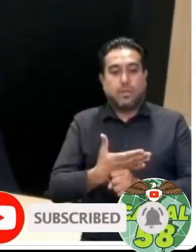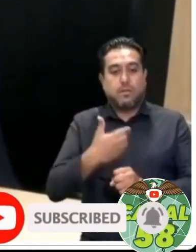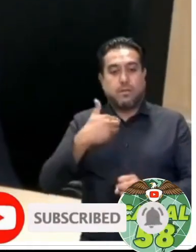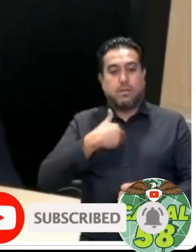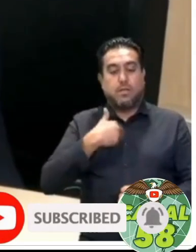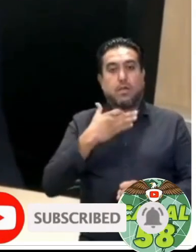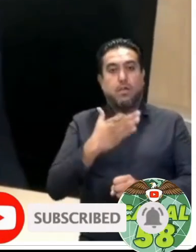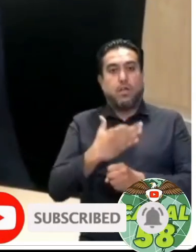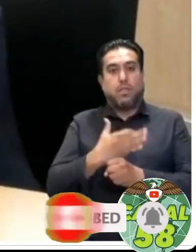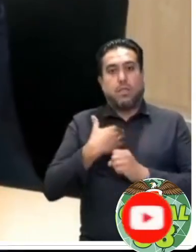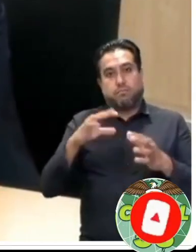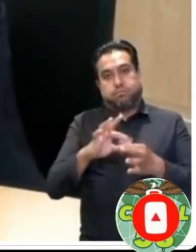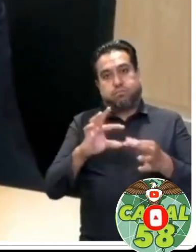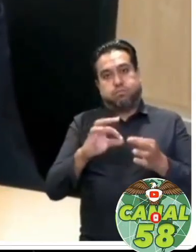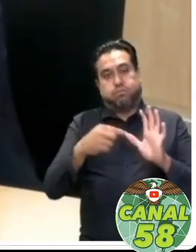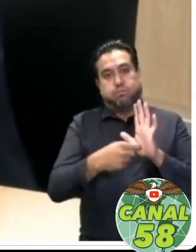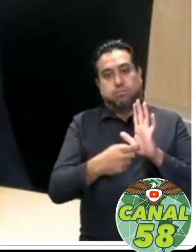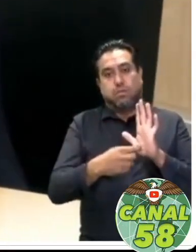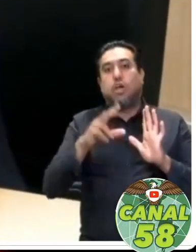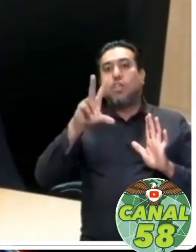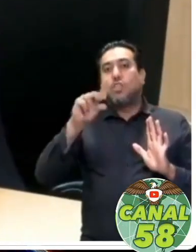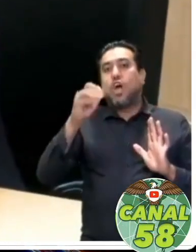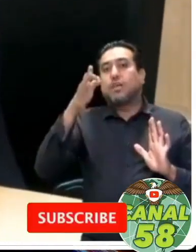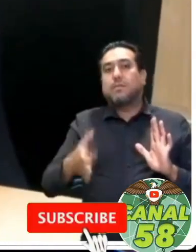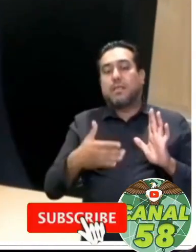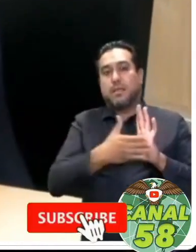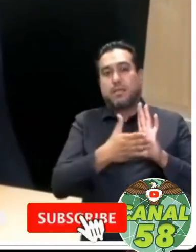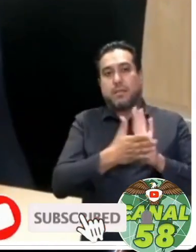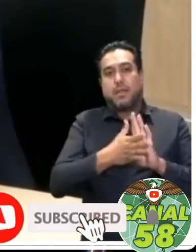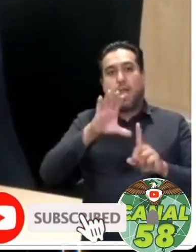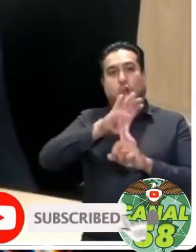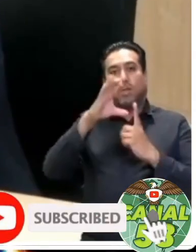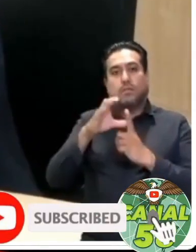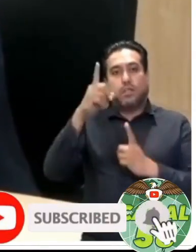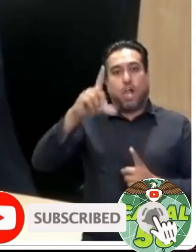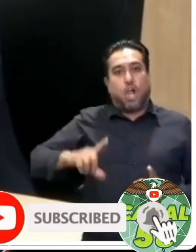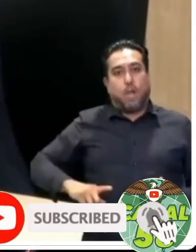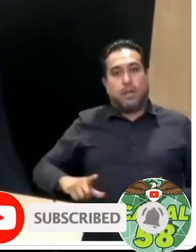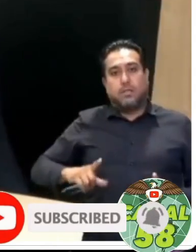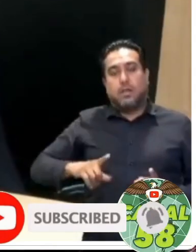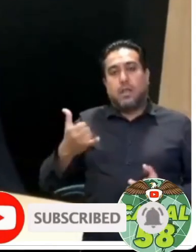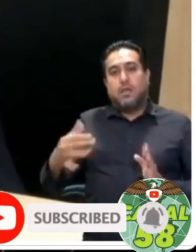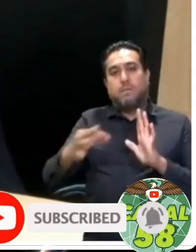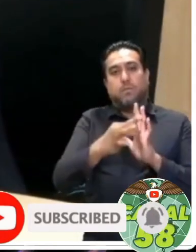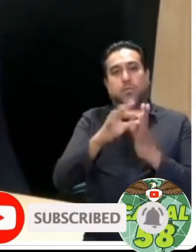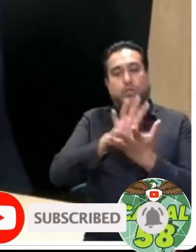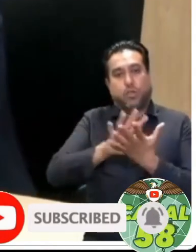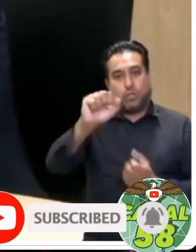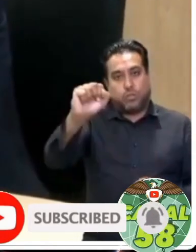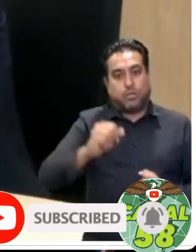de la minuta y en contra del dictamen de la Comisión de Gobernación y Puntos